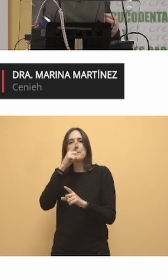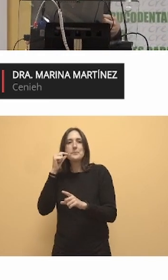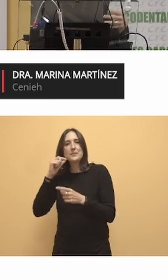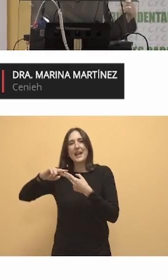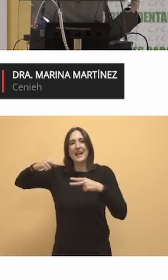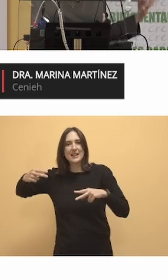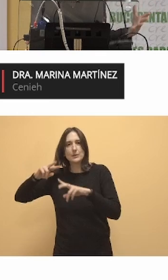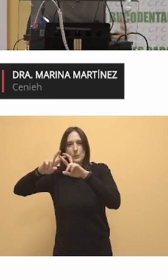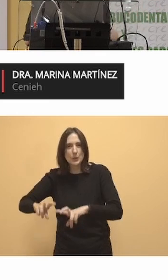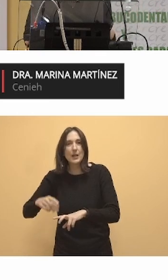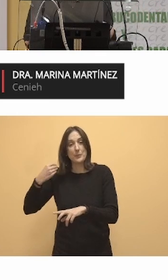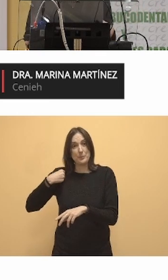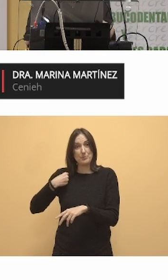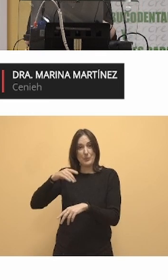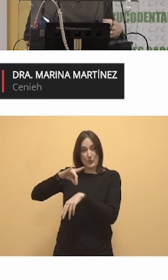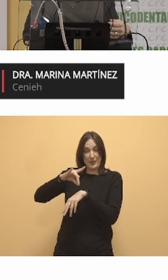los paleoantropólogos.